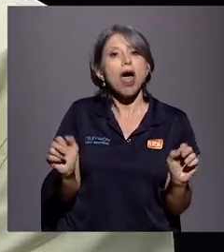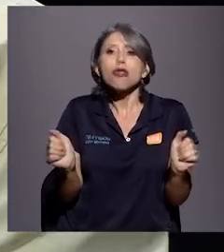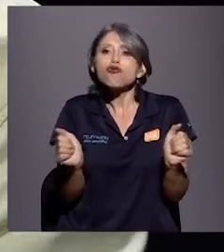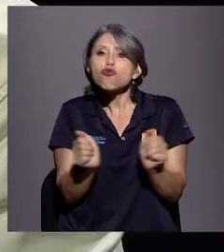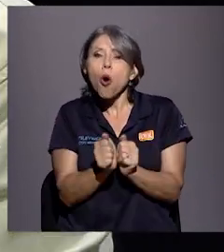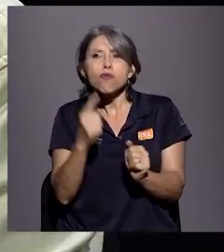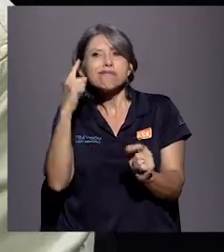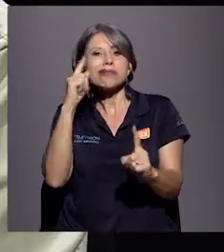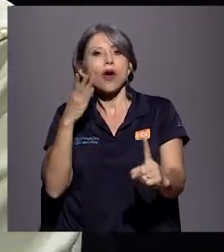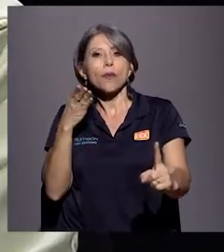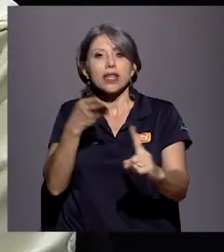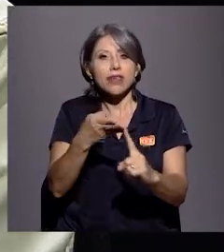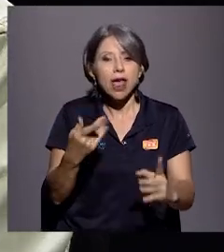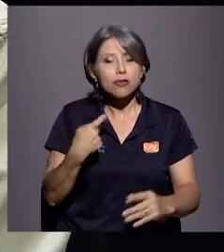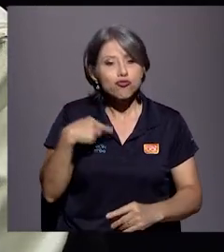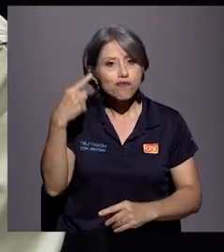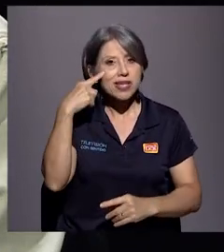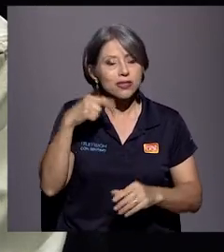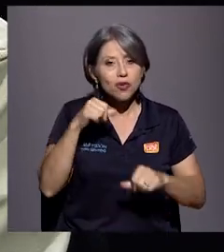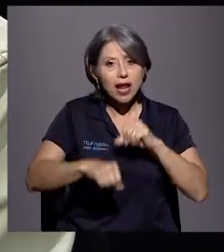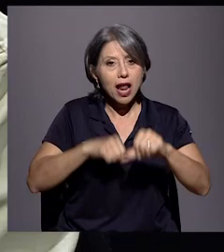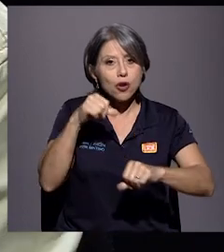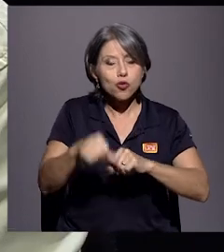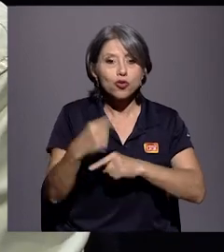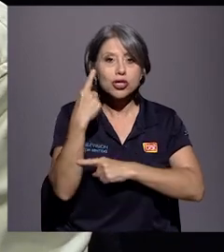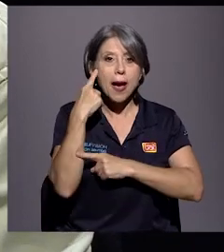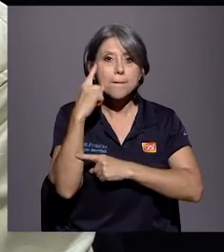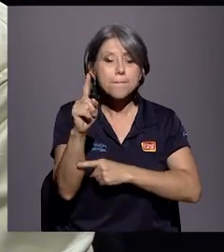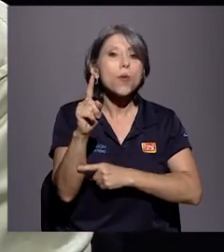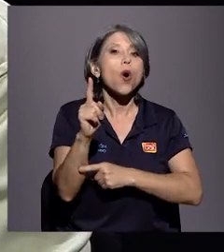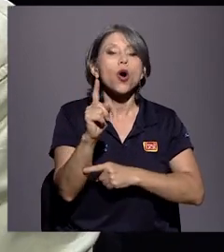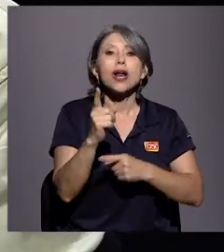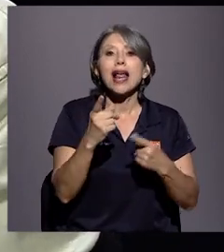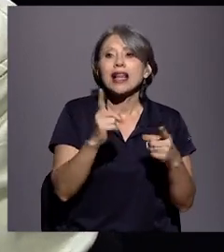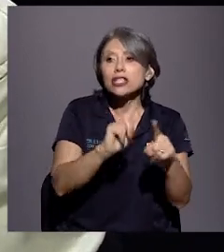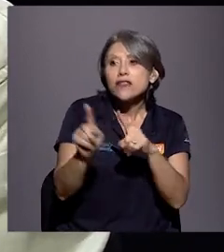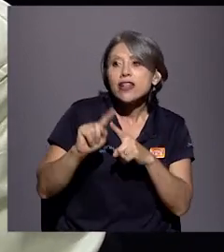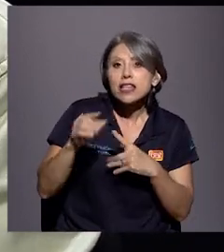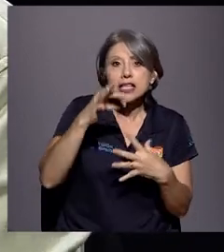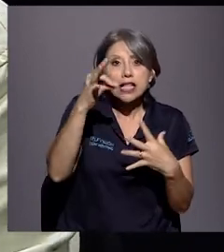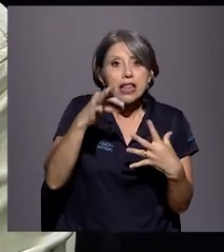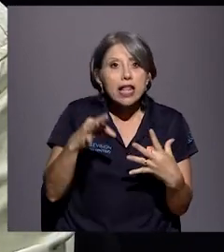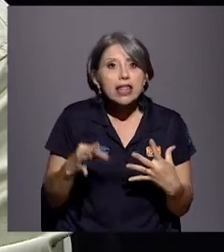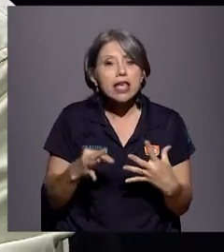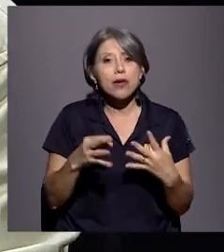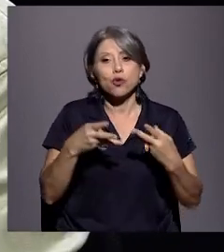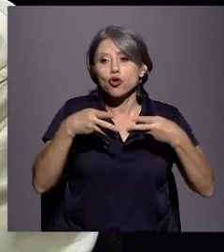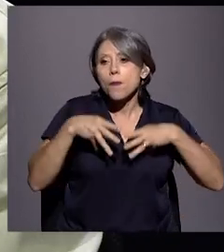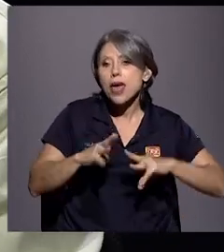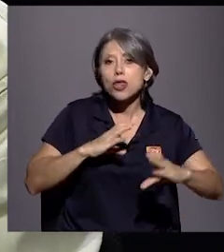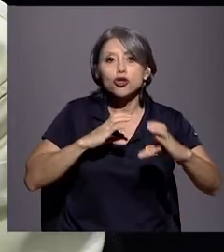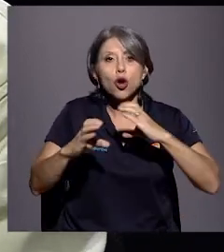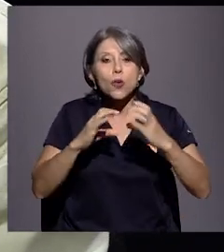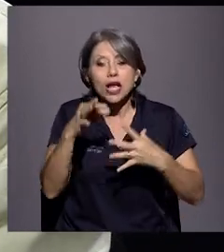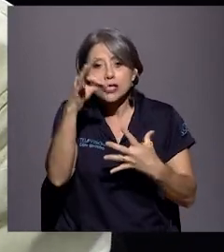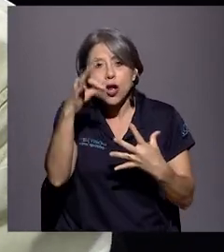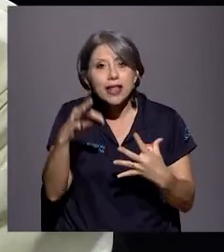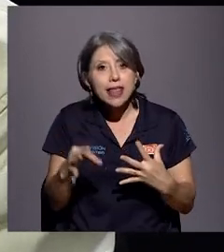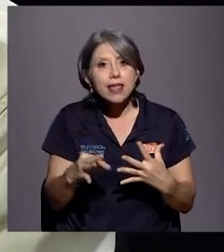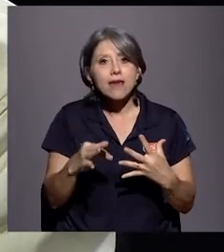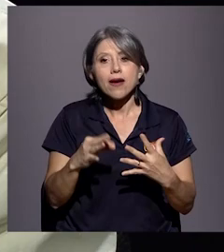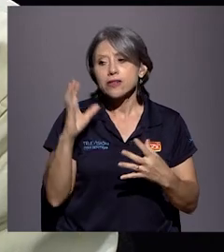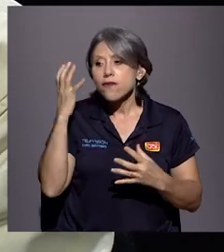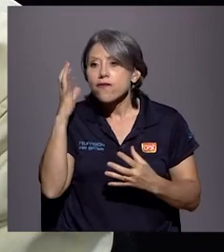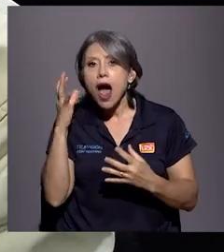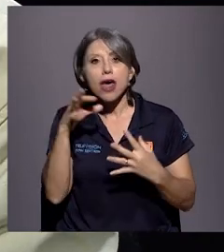alguna objetividad. Yo pienso que la lucha por los medios alternativos, por la comunicación alternativa, radios alternativas